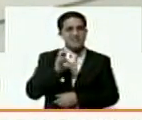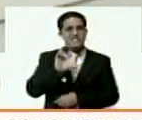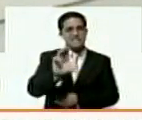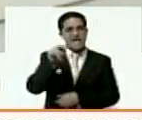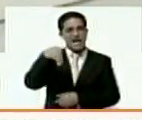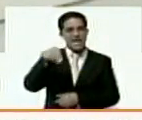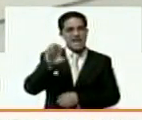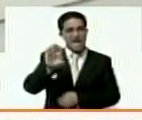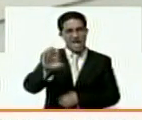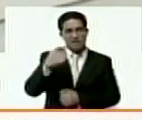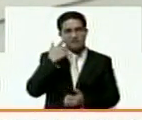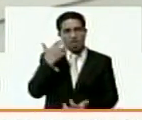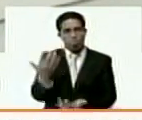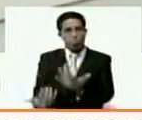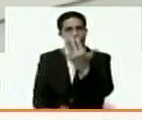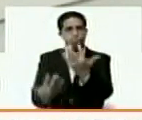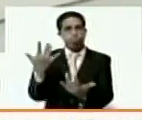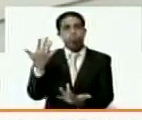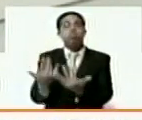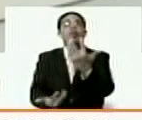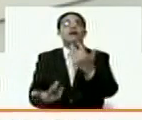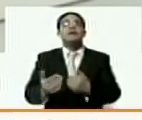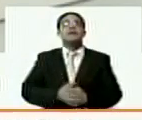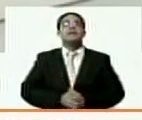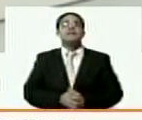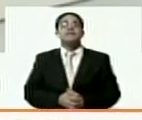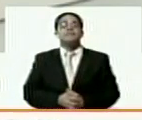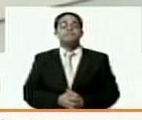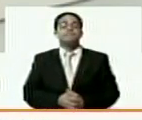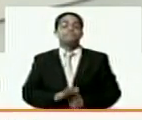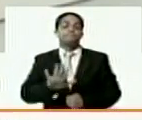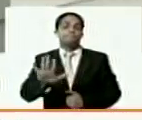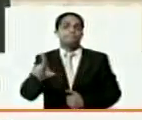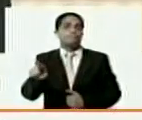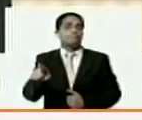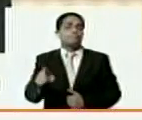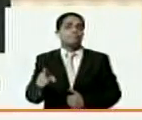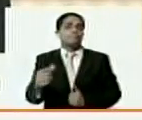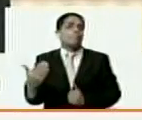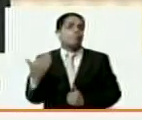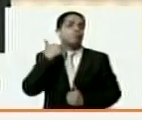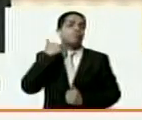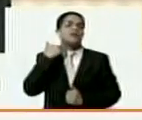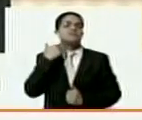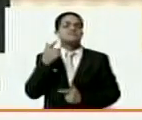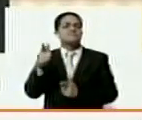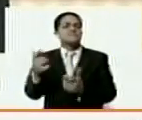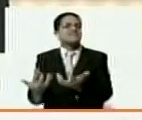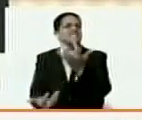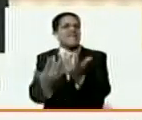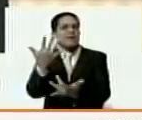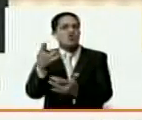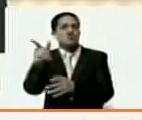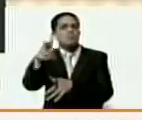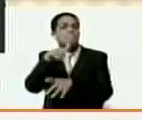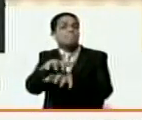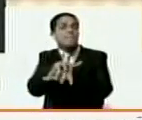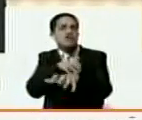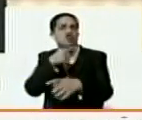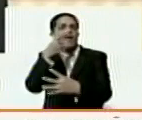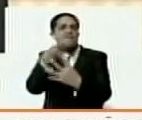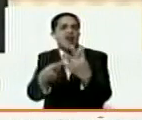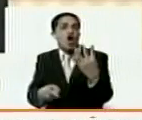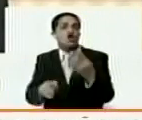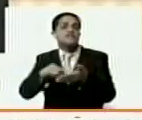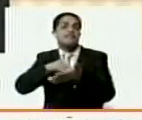las afueras de Caracas, donde, bueno, se perdió buena parte de las herramientas